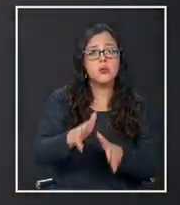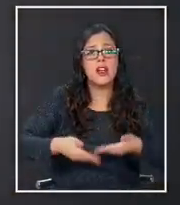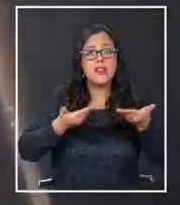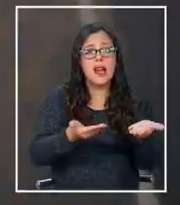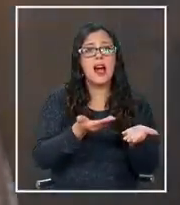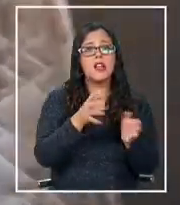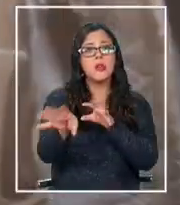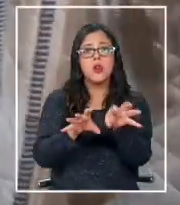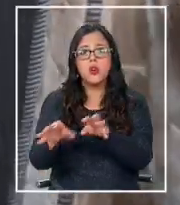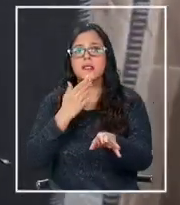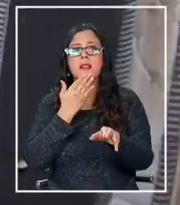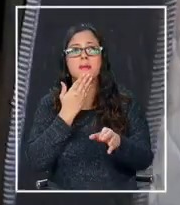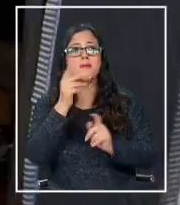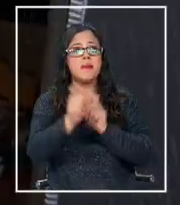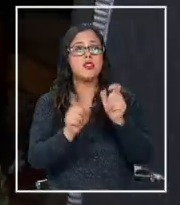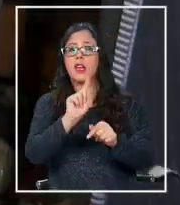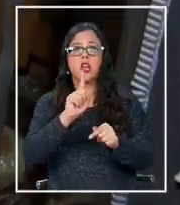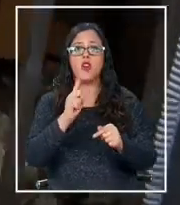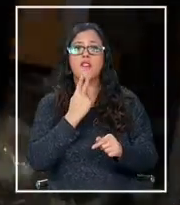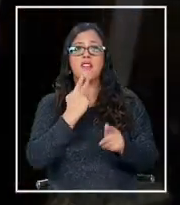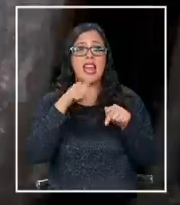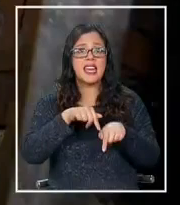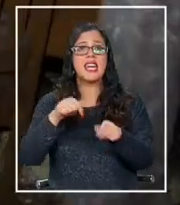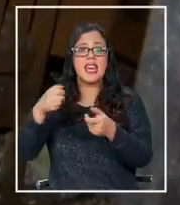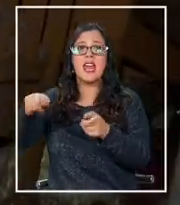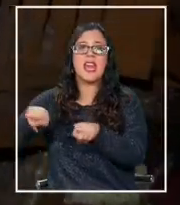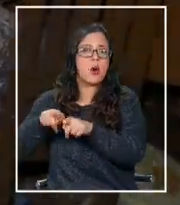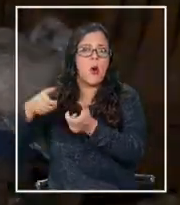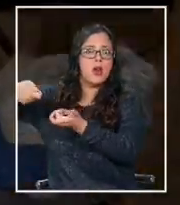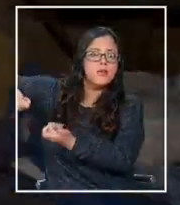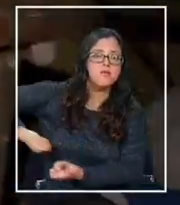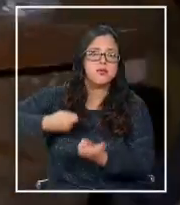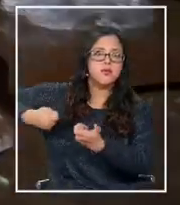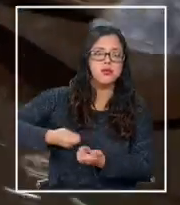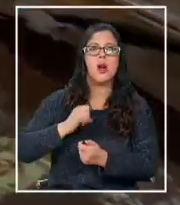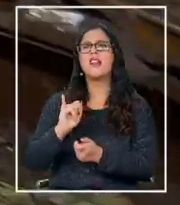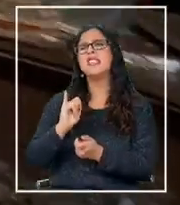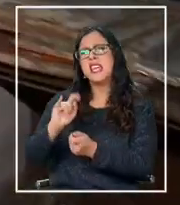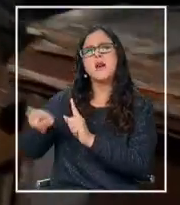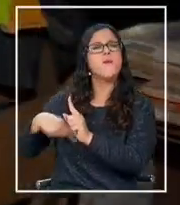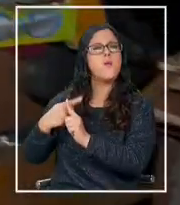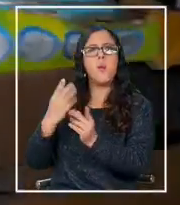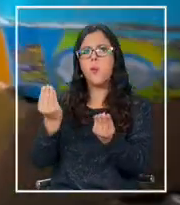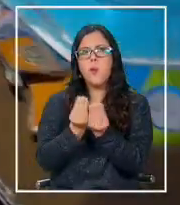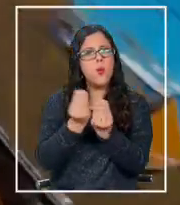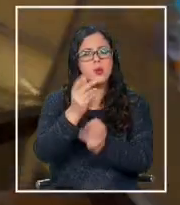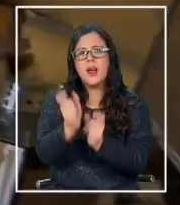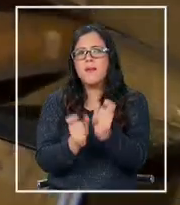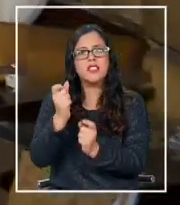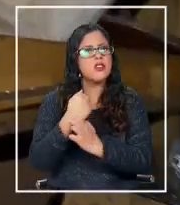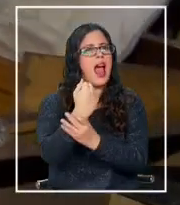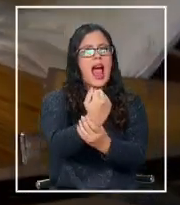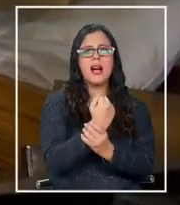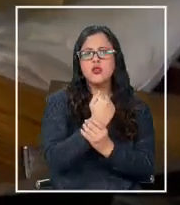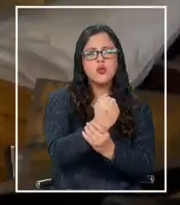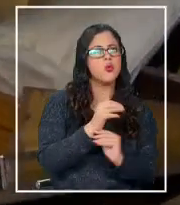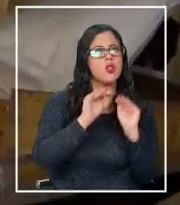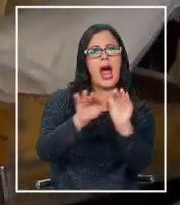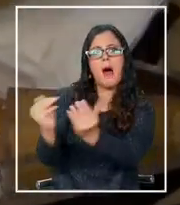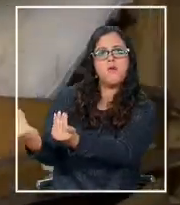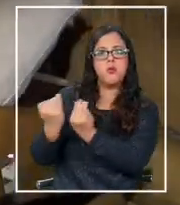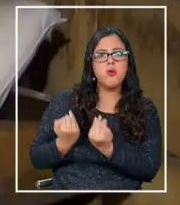incluso ayudando a limpiar vecinos que no son de acá del sector. Eso es lo bueno, que la gente es muy colaboradora acá. Todos se apoyan, se ayudan, ven que tienes